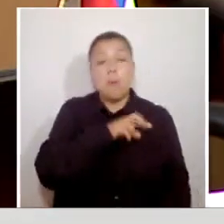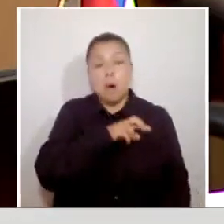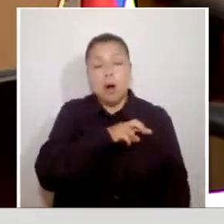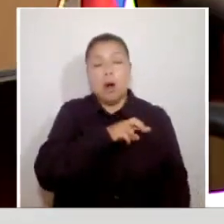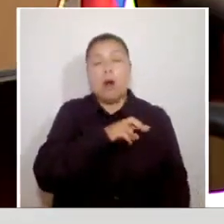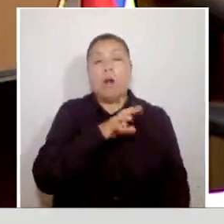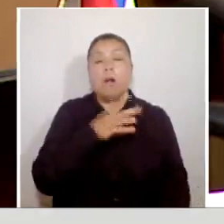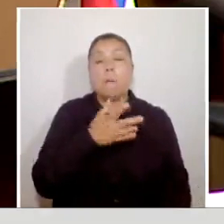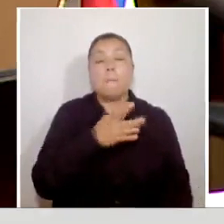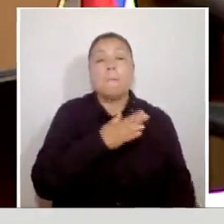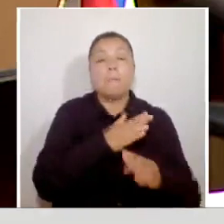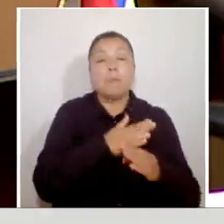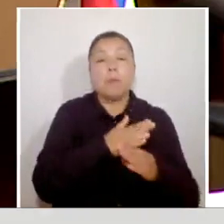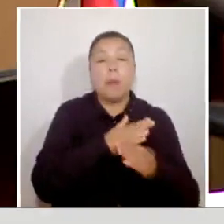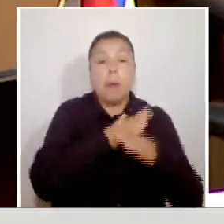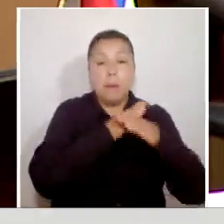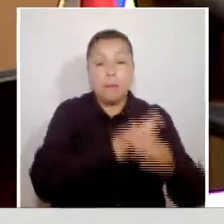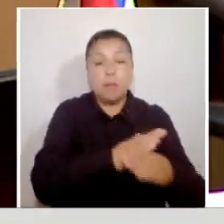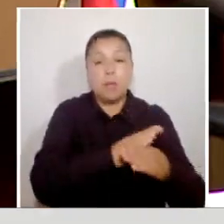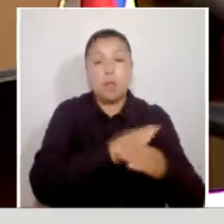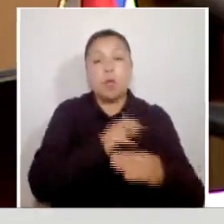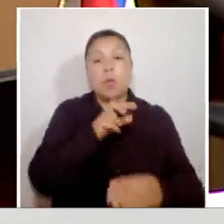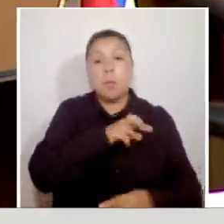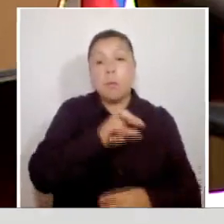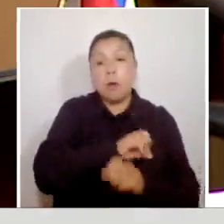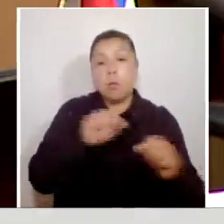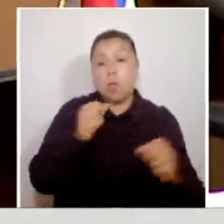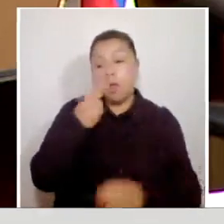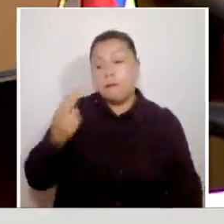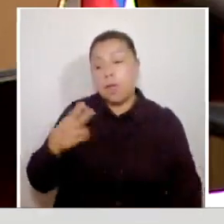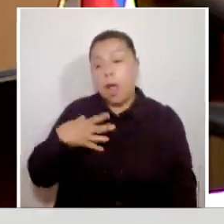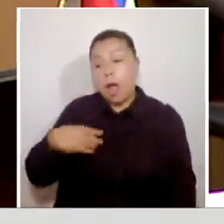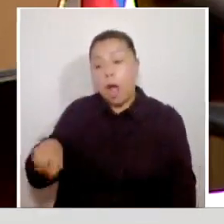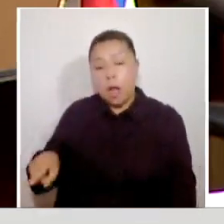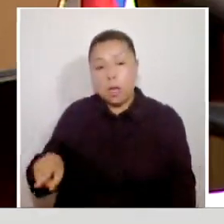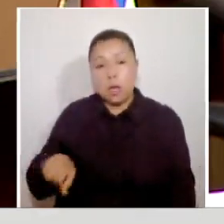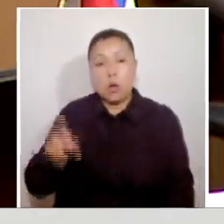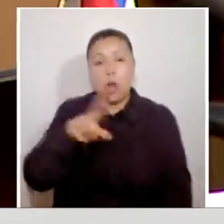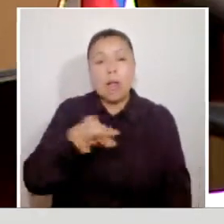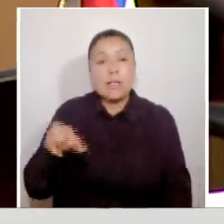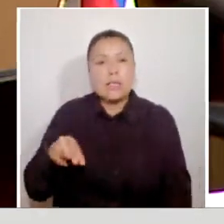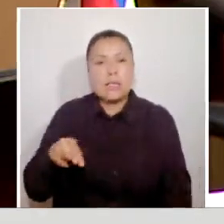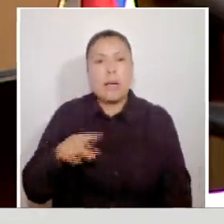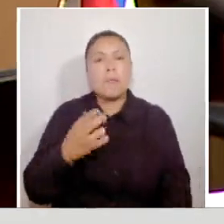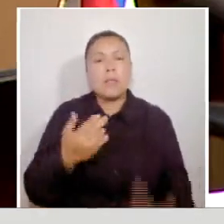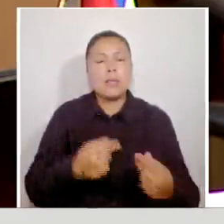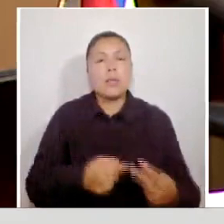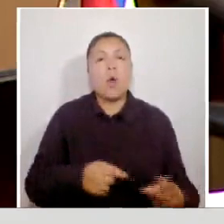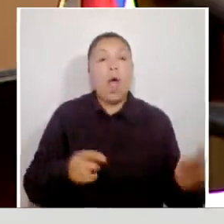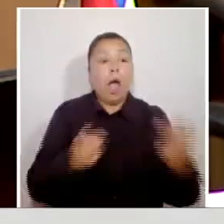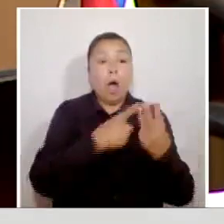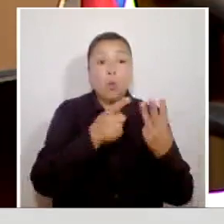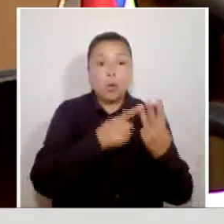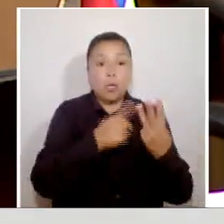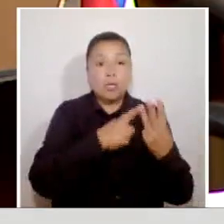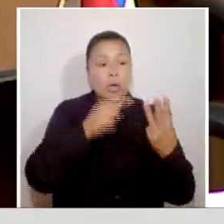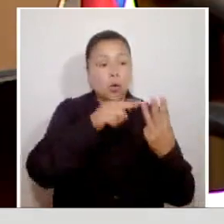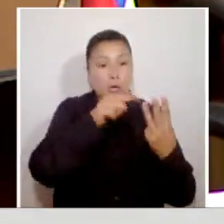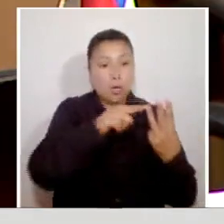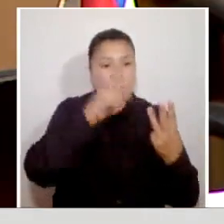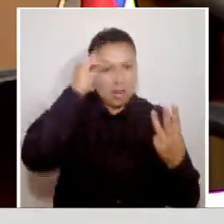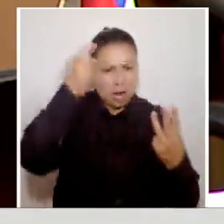padre poder ver al menor el SAP requiere de un tercero que le crea y en esto ejercen un trabajo